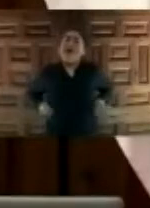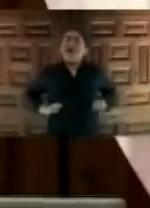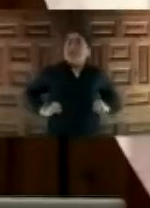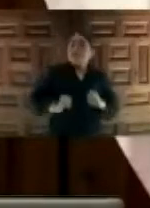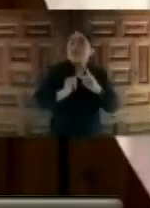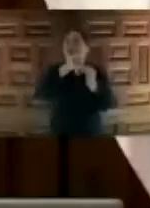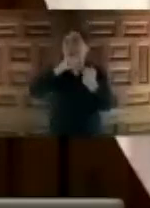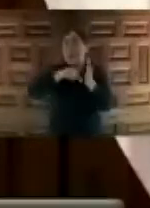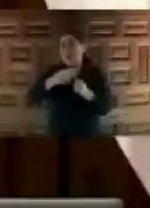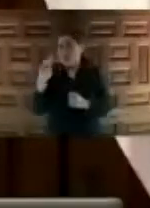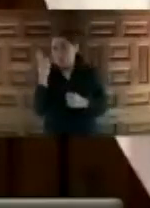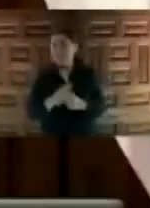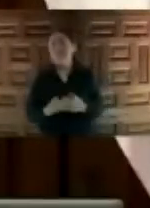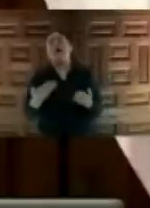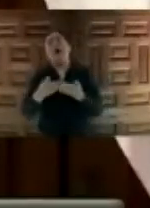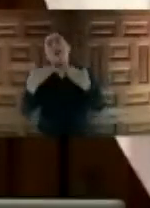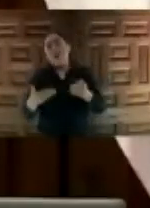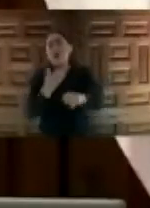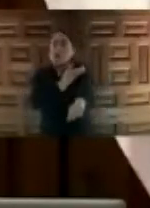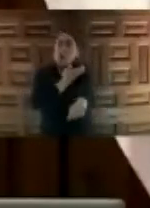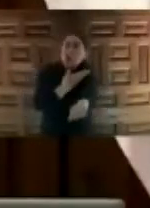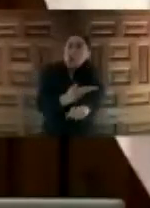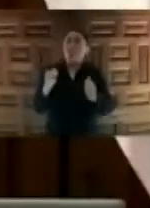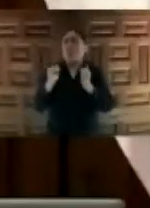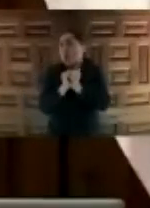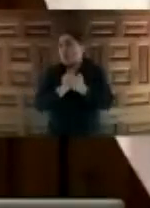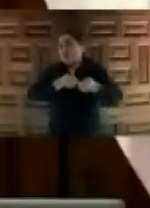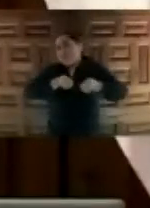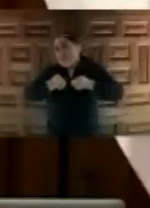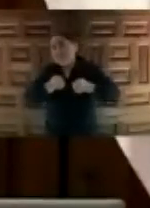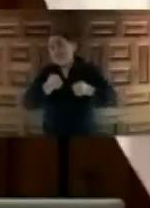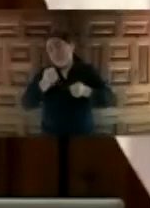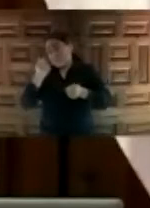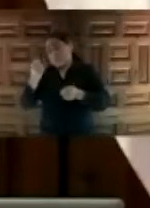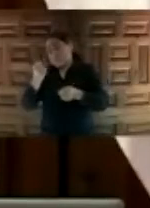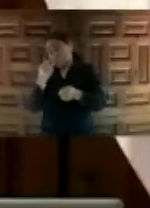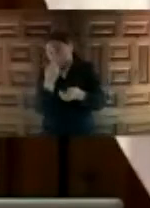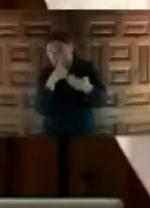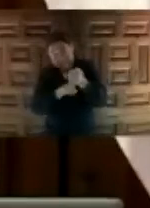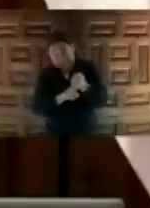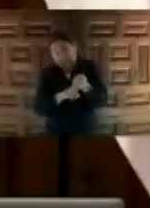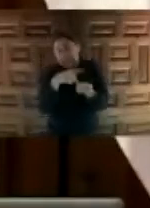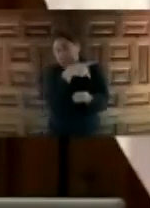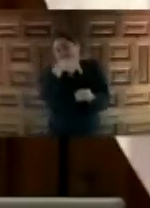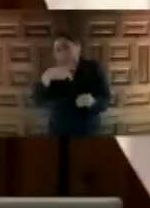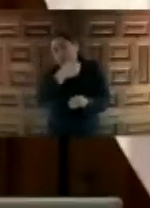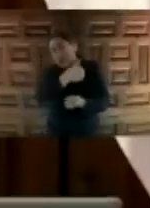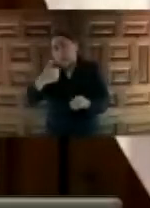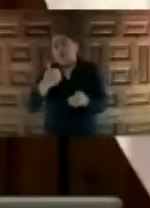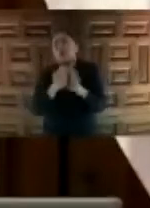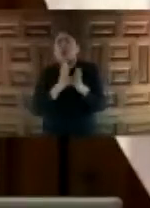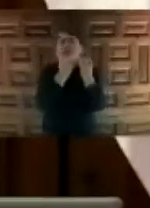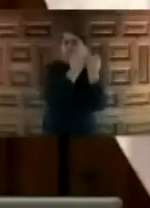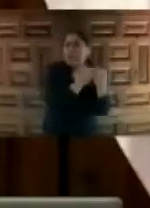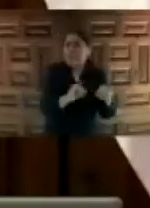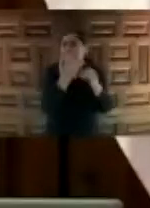universidades. En el ámbito de la coordinación y de la gobernanza, la autonomía con rendición de cuentas no puede ser cuestionable. La autonomía